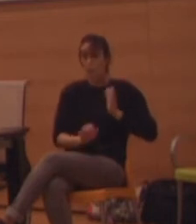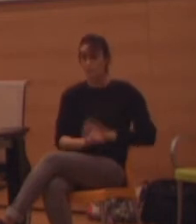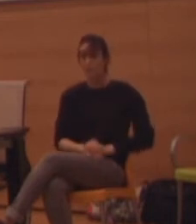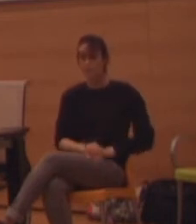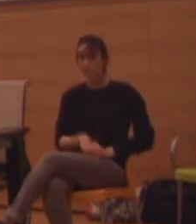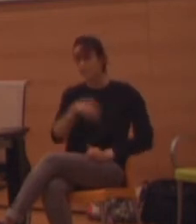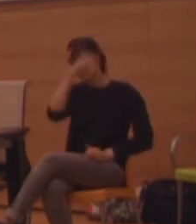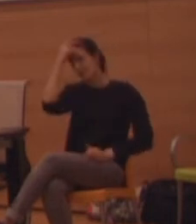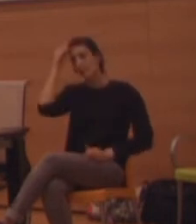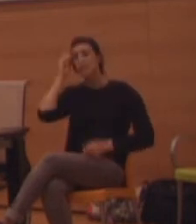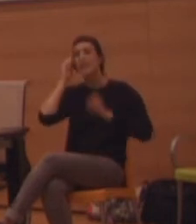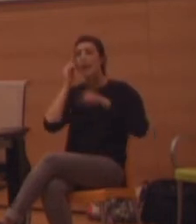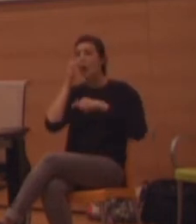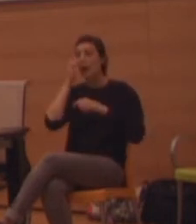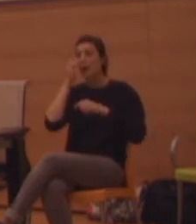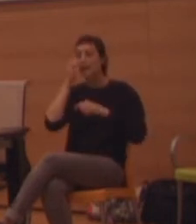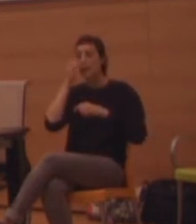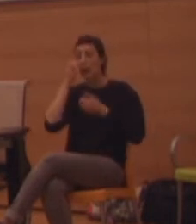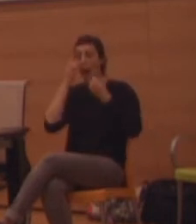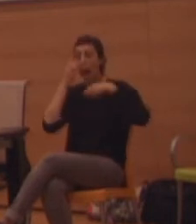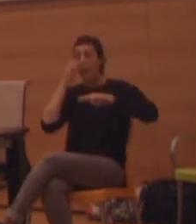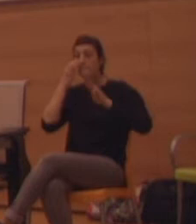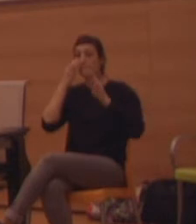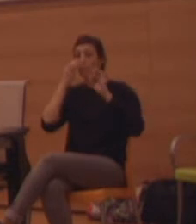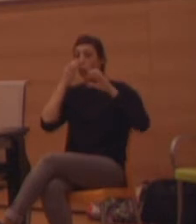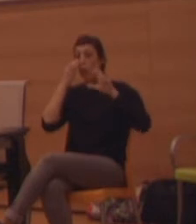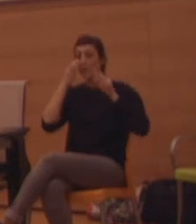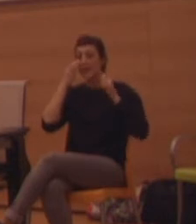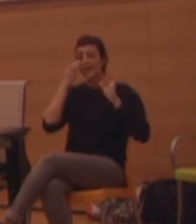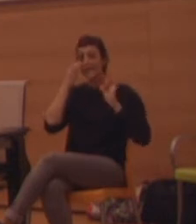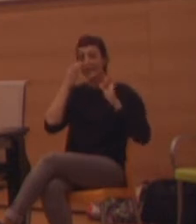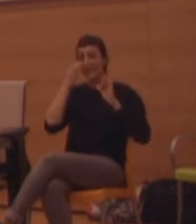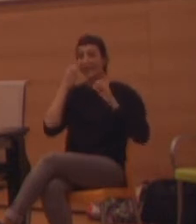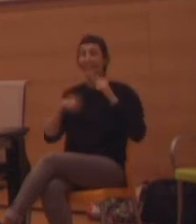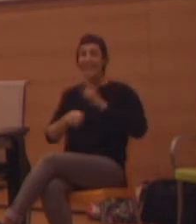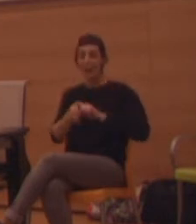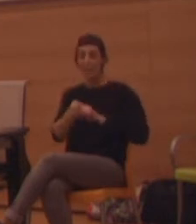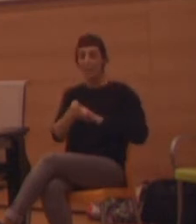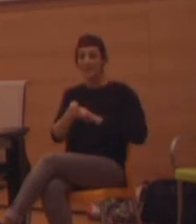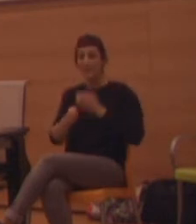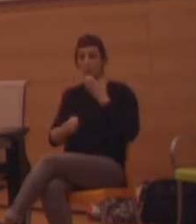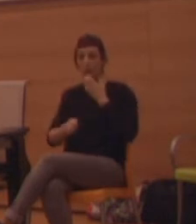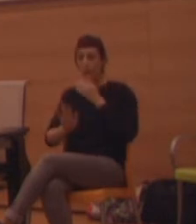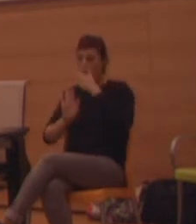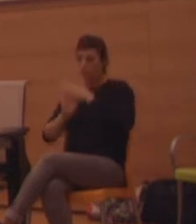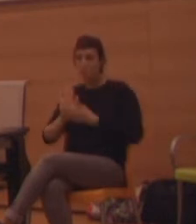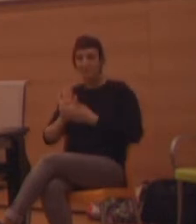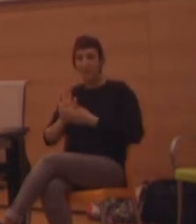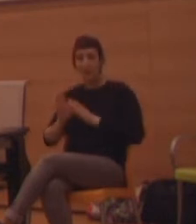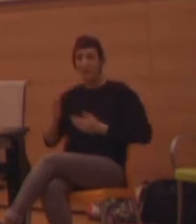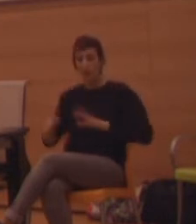Y las ampollas diabéticas, que son lesiones que nos aparecen en zonas que no son de apoyo del pie, que pueden aparecer de un día para